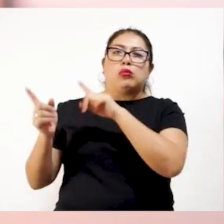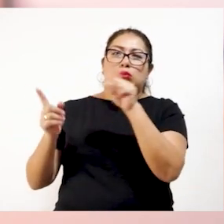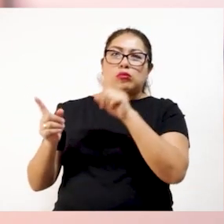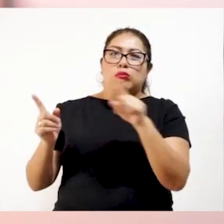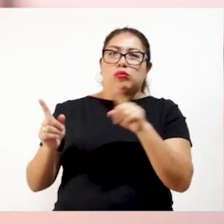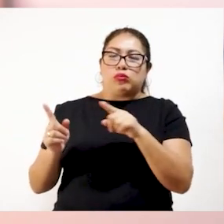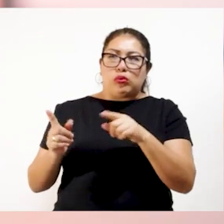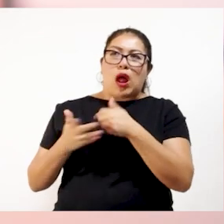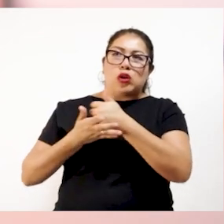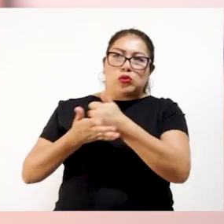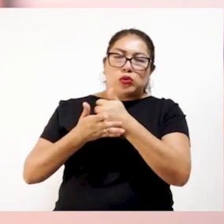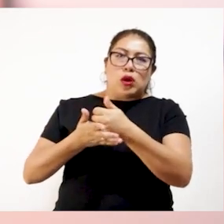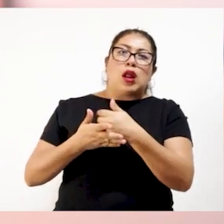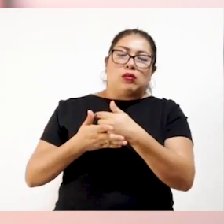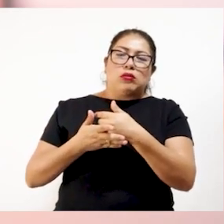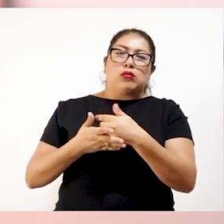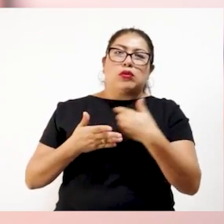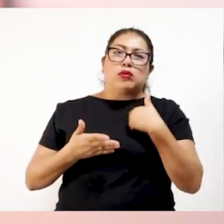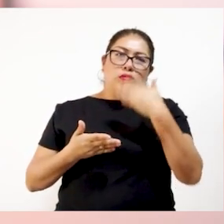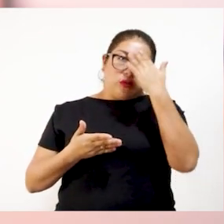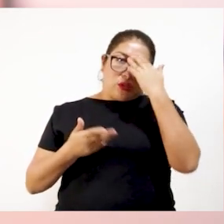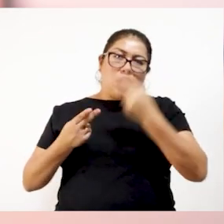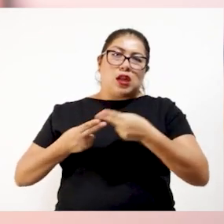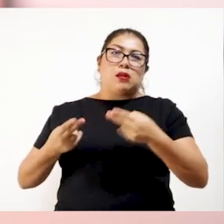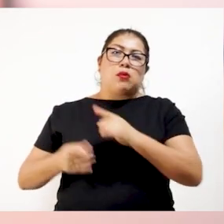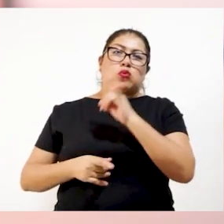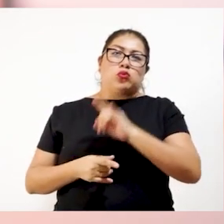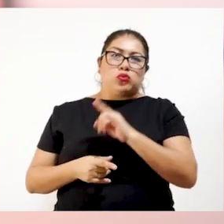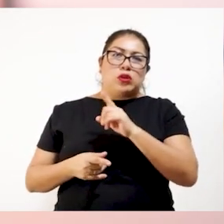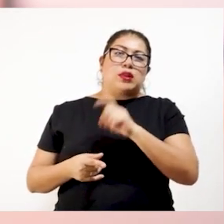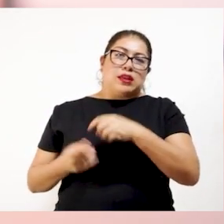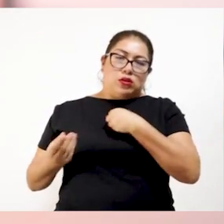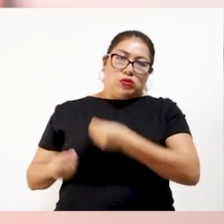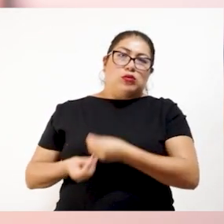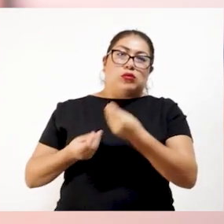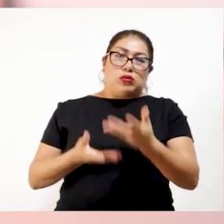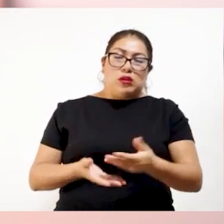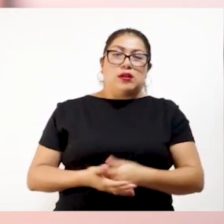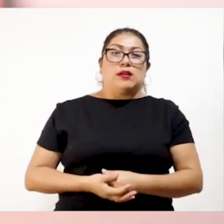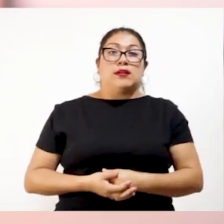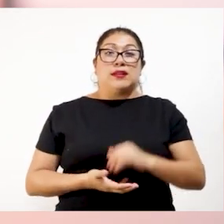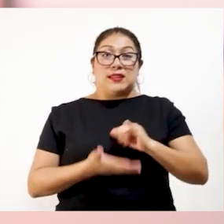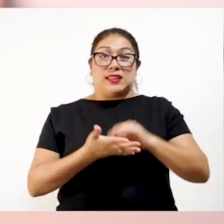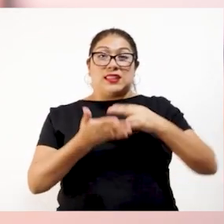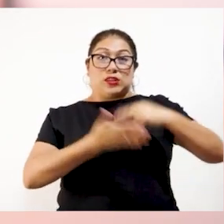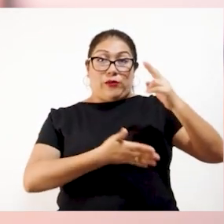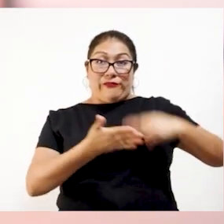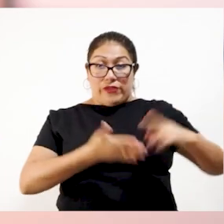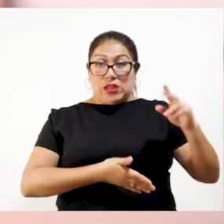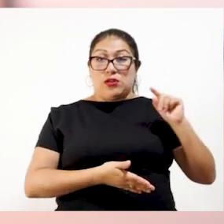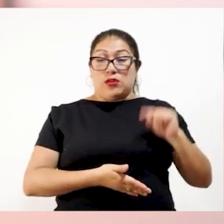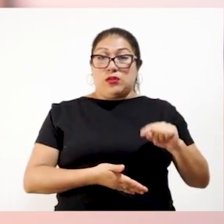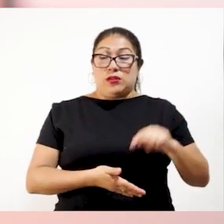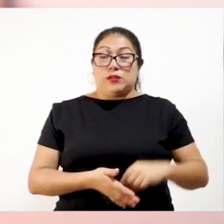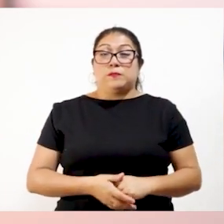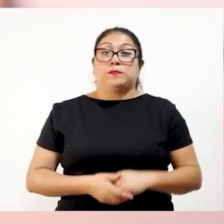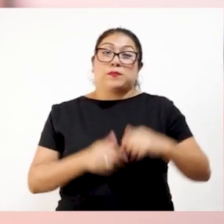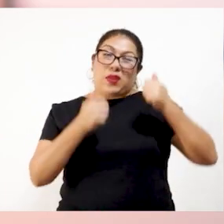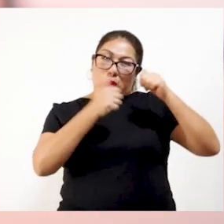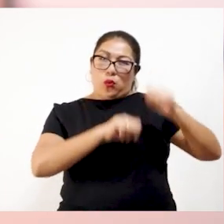manejo del ordenador, y son herramientas pues, que tenemos que ser capaces de proveer. A ese convenio marco se